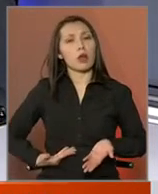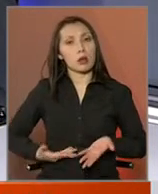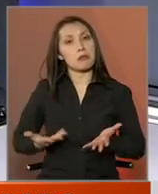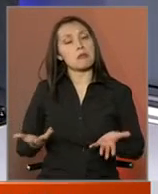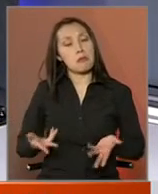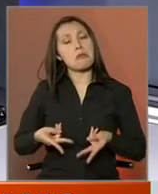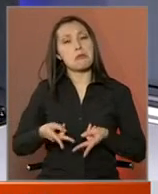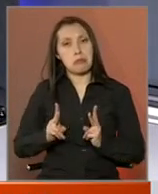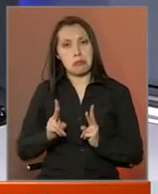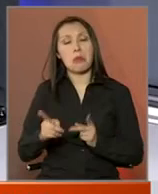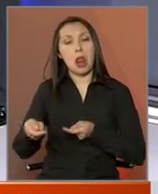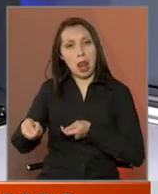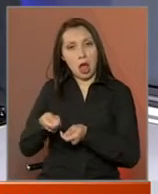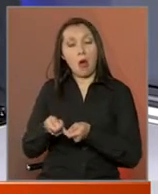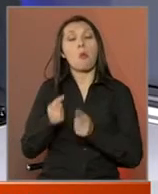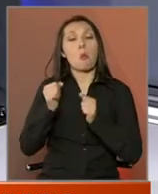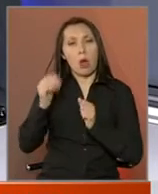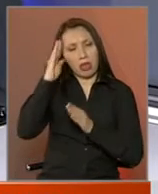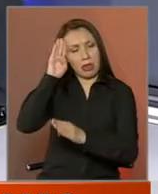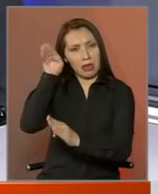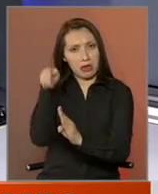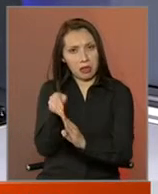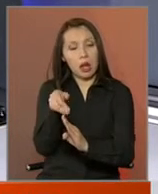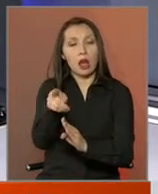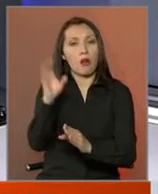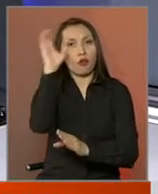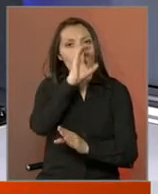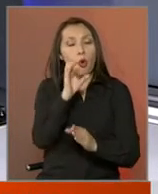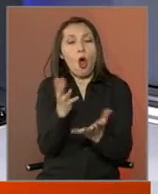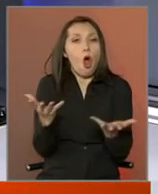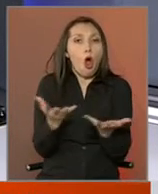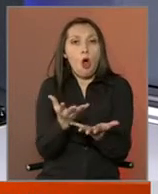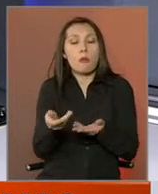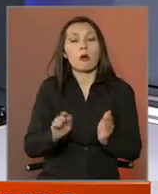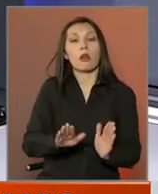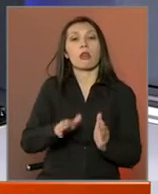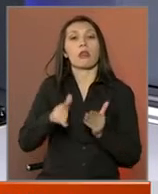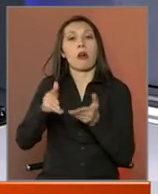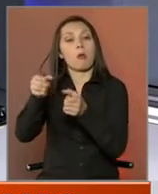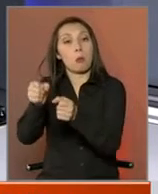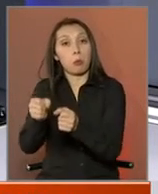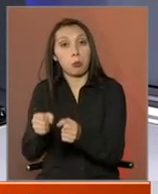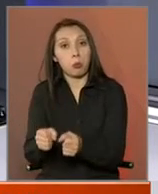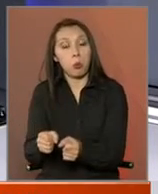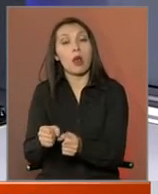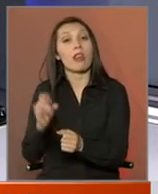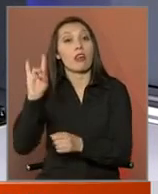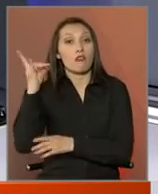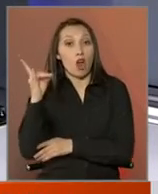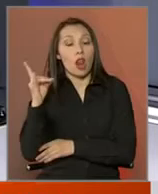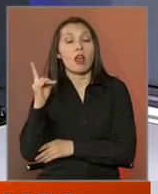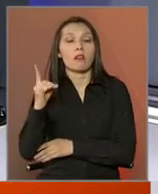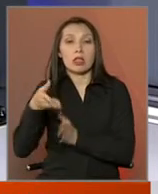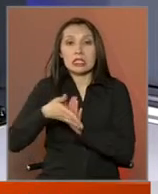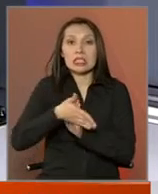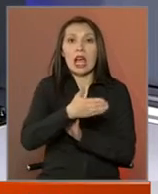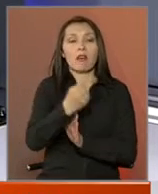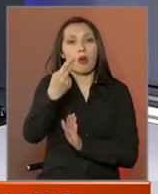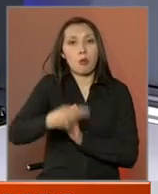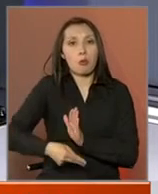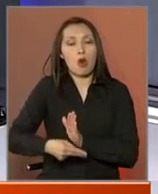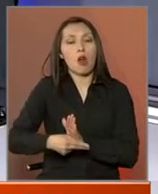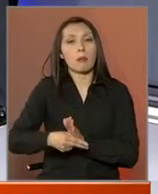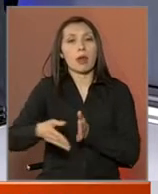entrar formalmente a una negociación directa destinada a buscar la fórmula que pueda hacer posible dar a Bolivia una salida propia